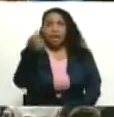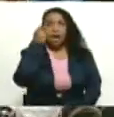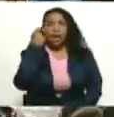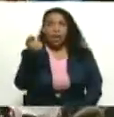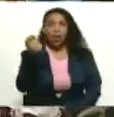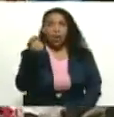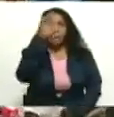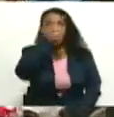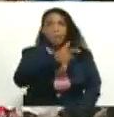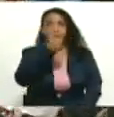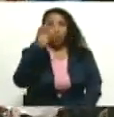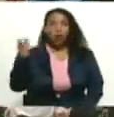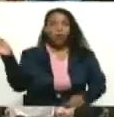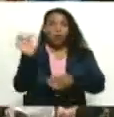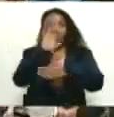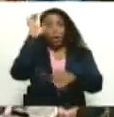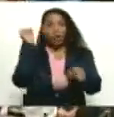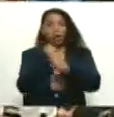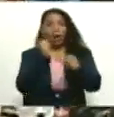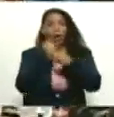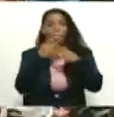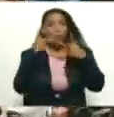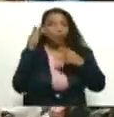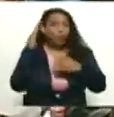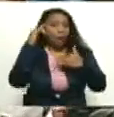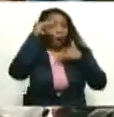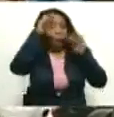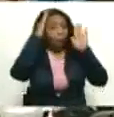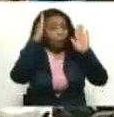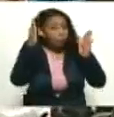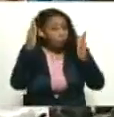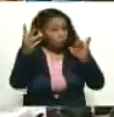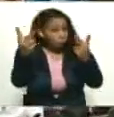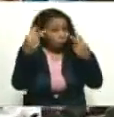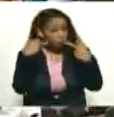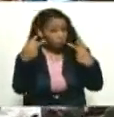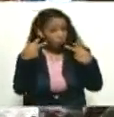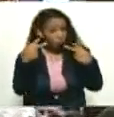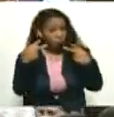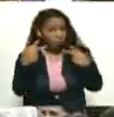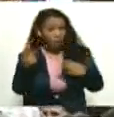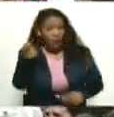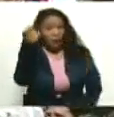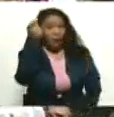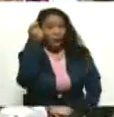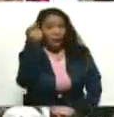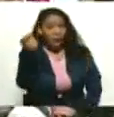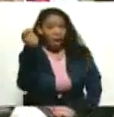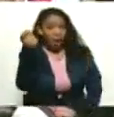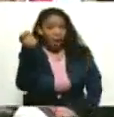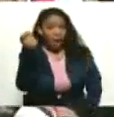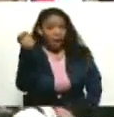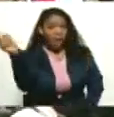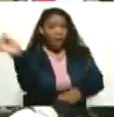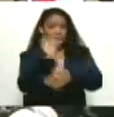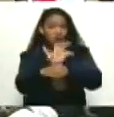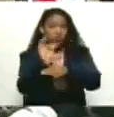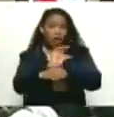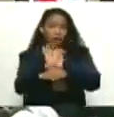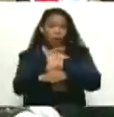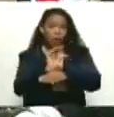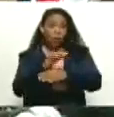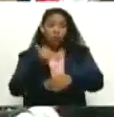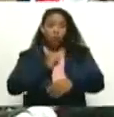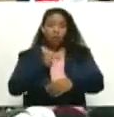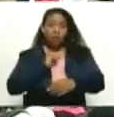funcionario, escuchen, ningún funcionario del nivel que sea puede